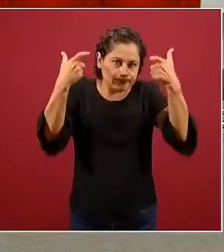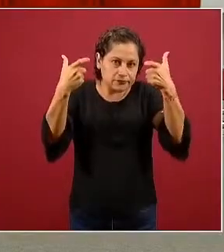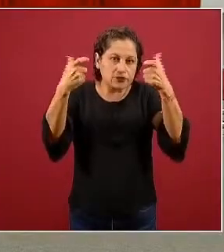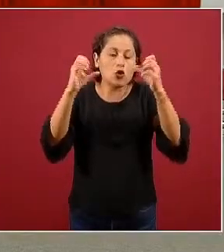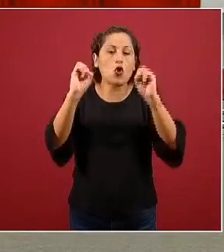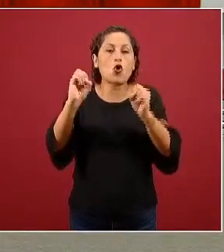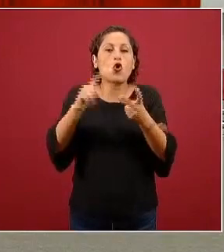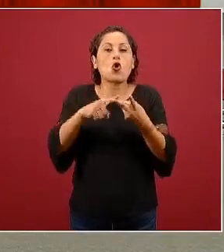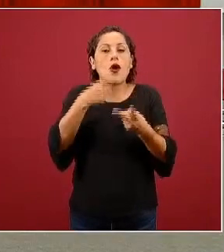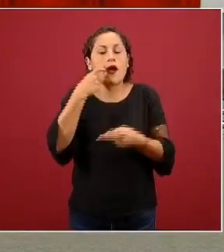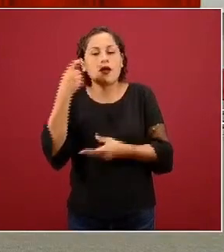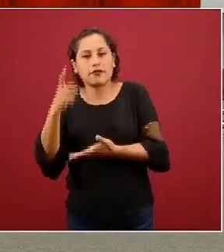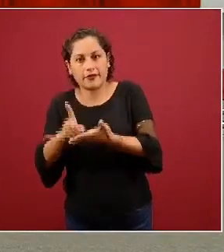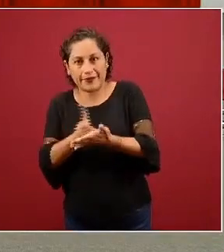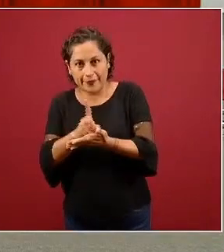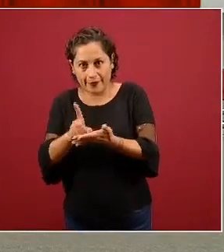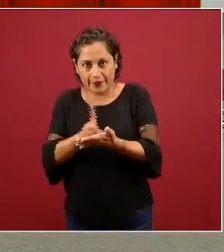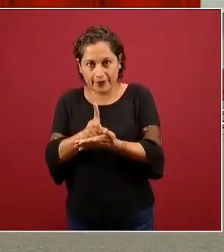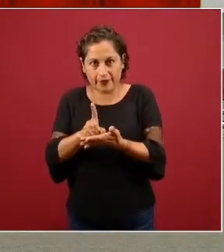de sustancias,